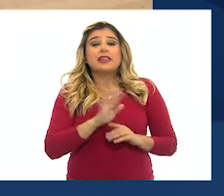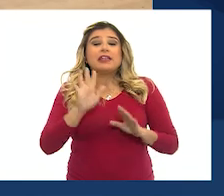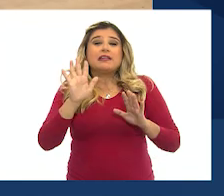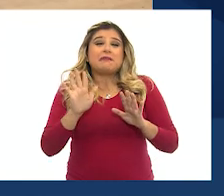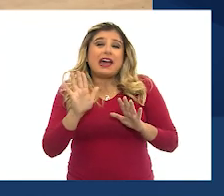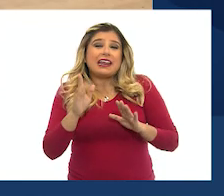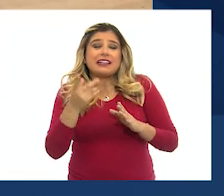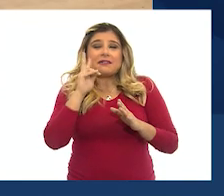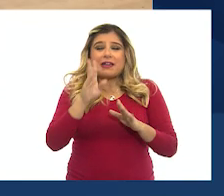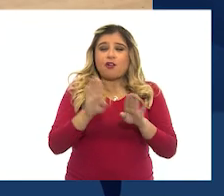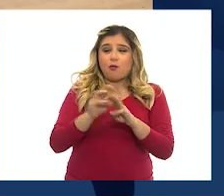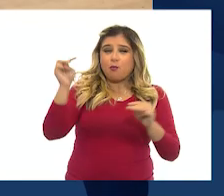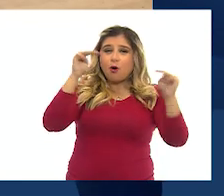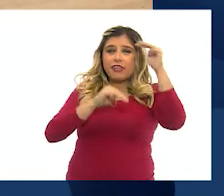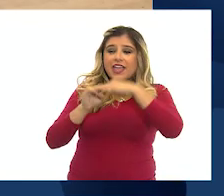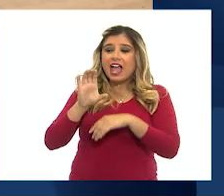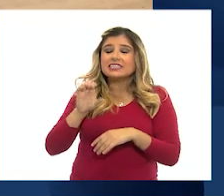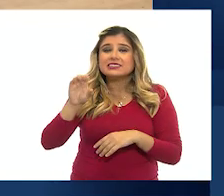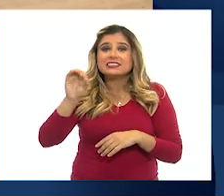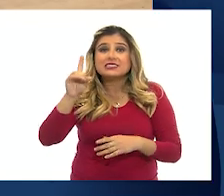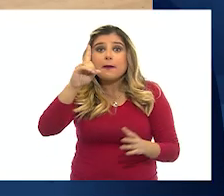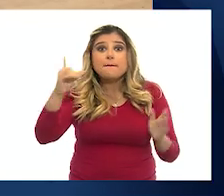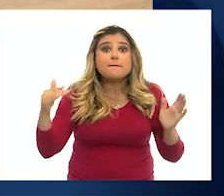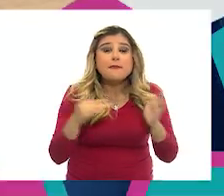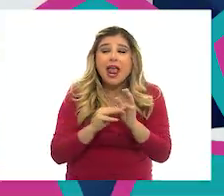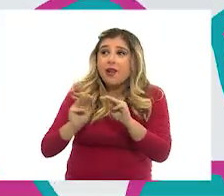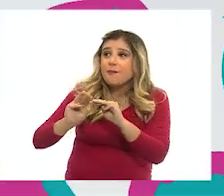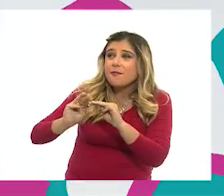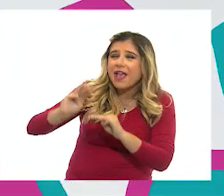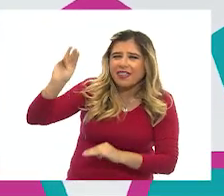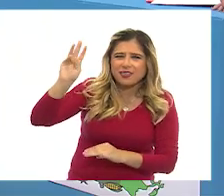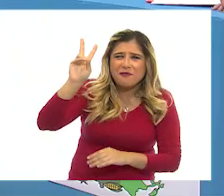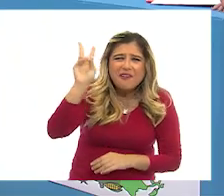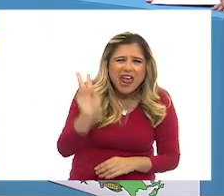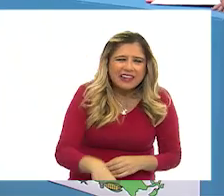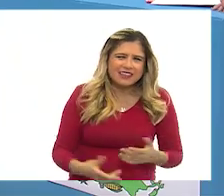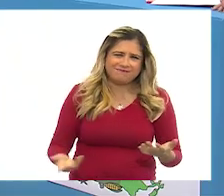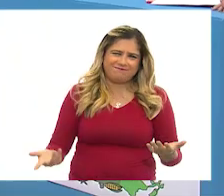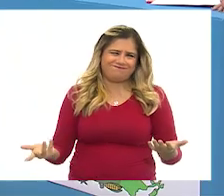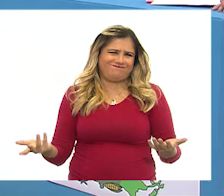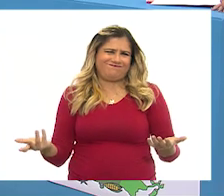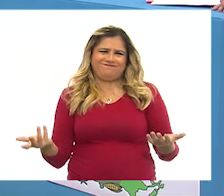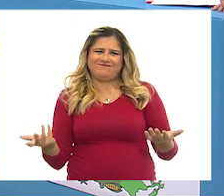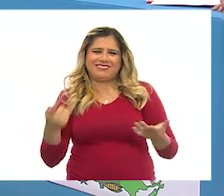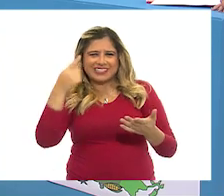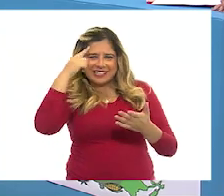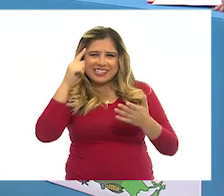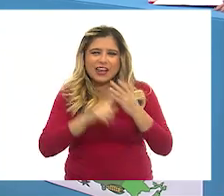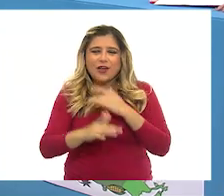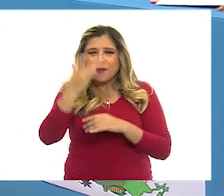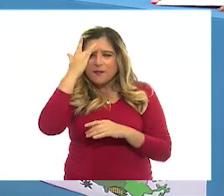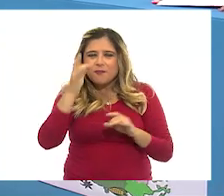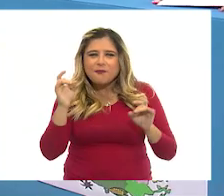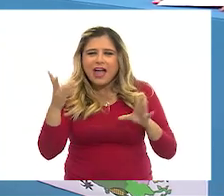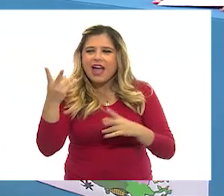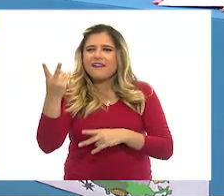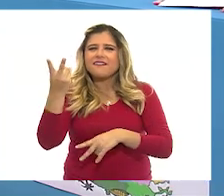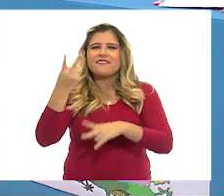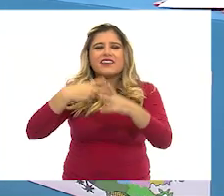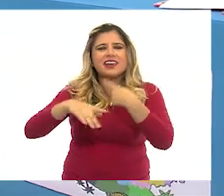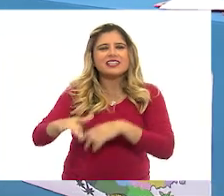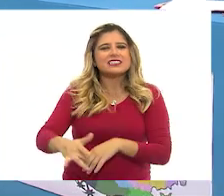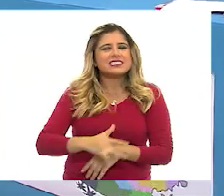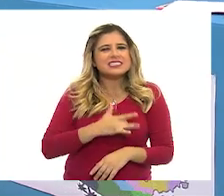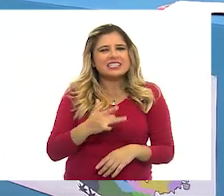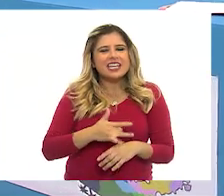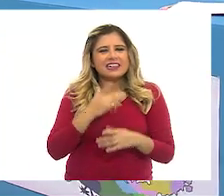pretender comerse una montaña de 1000 metros de altura. De cualquier forma, creo que la magia surge en parte del